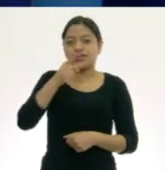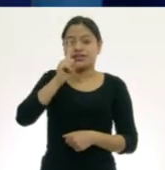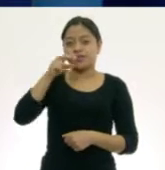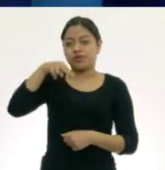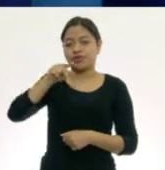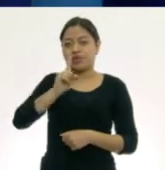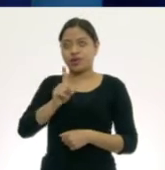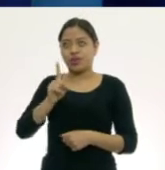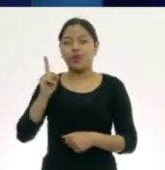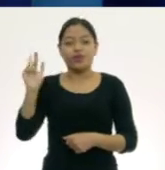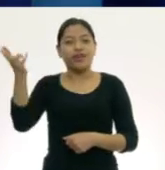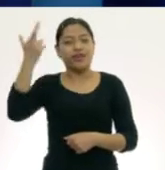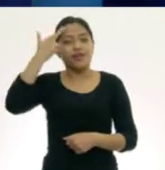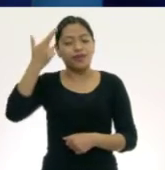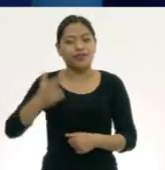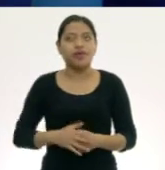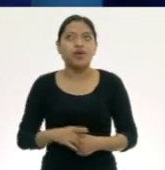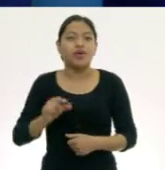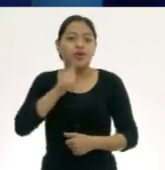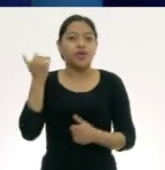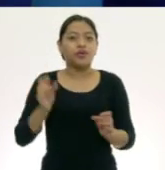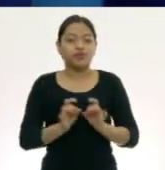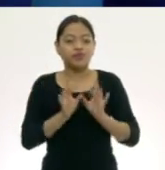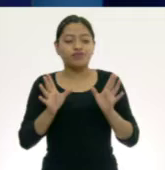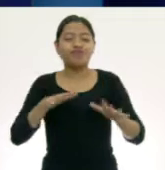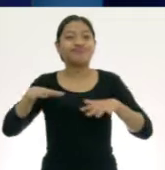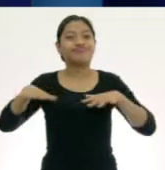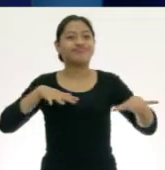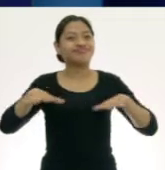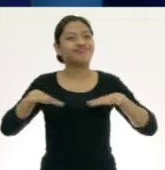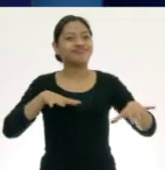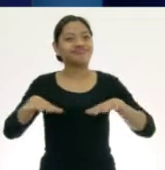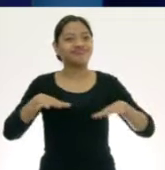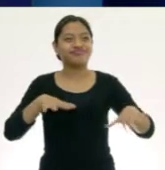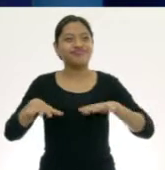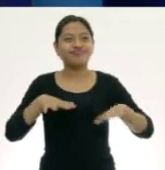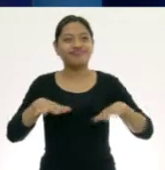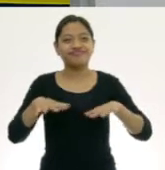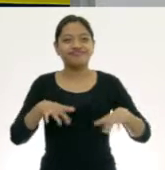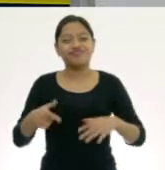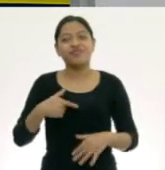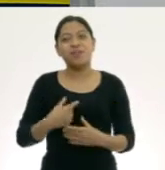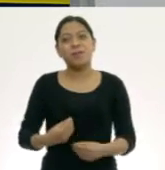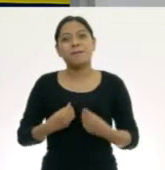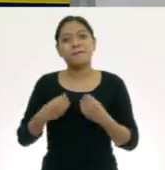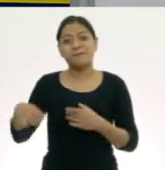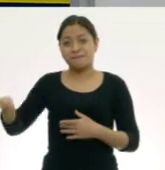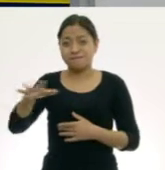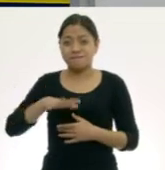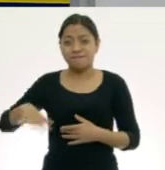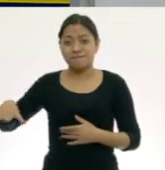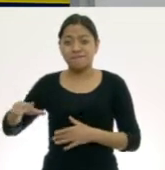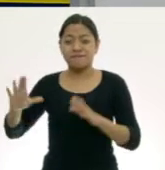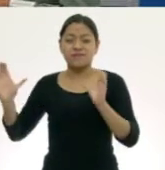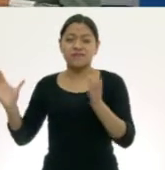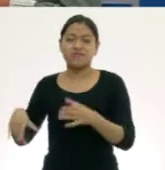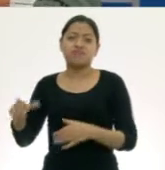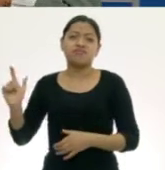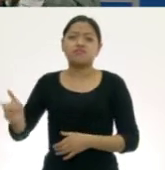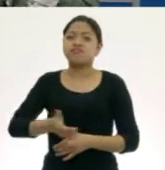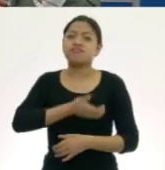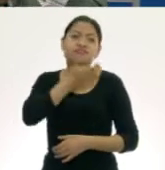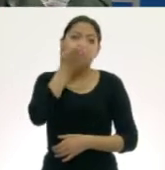otro hecho que marcó muchísimo mi vida fue el terremoto. Yo vivía en una colonia en la que estábamos pues, muy acostumbrados